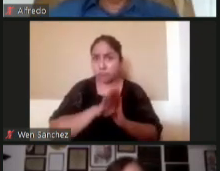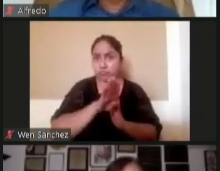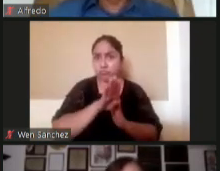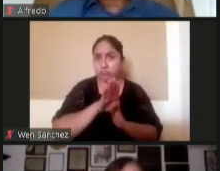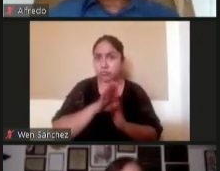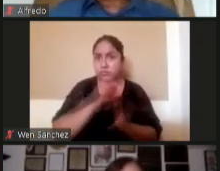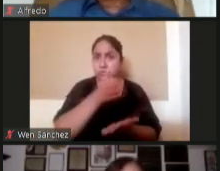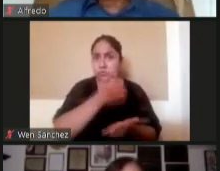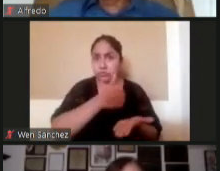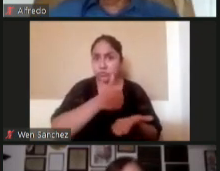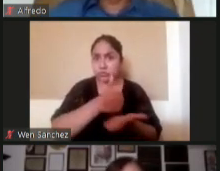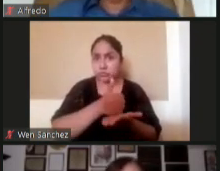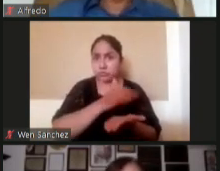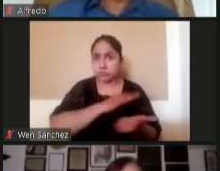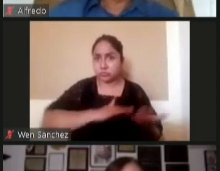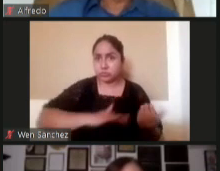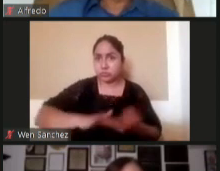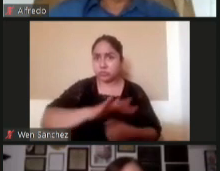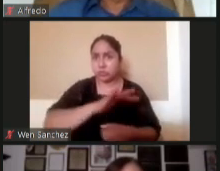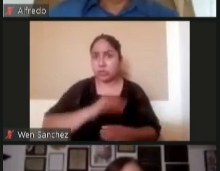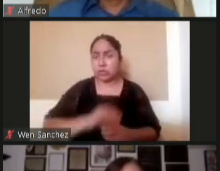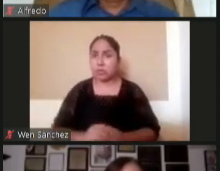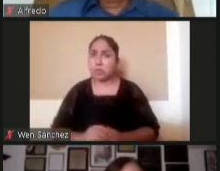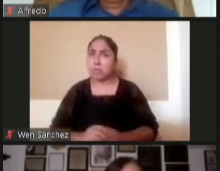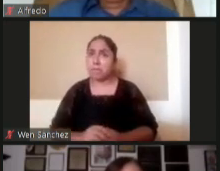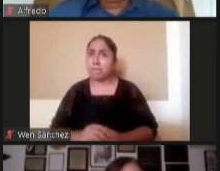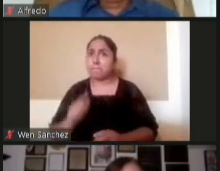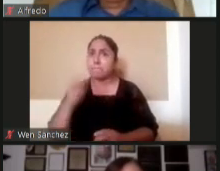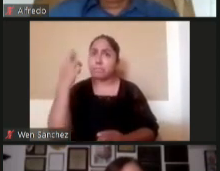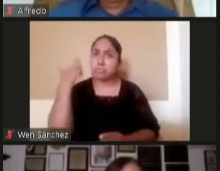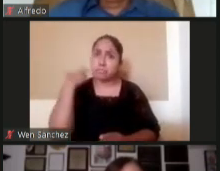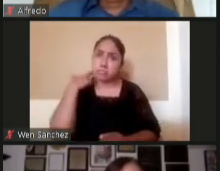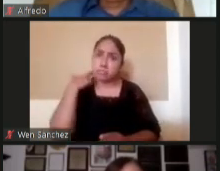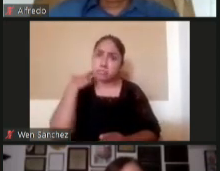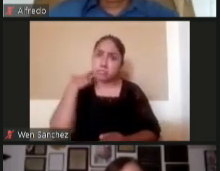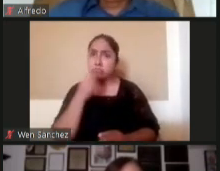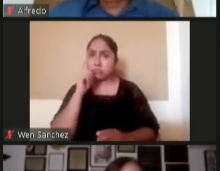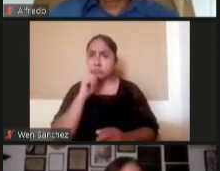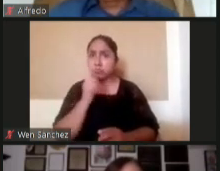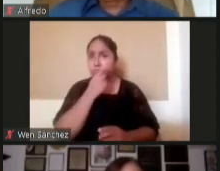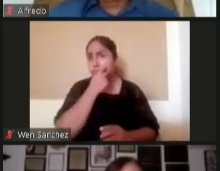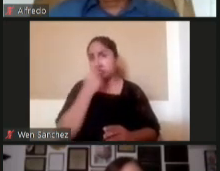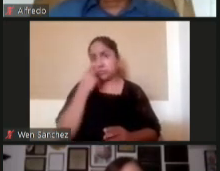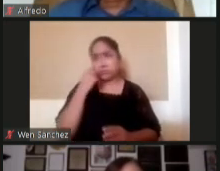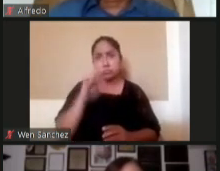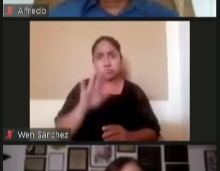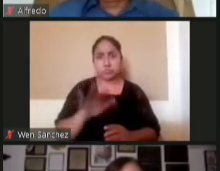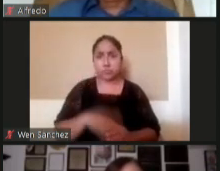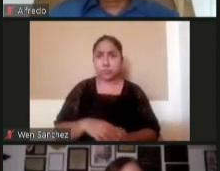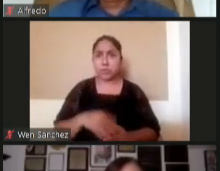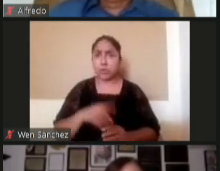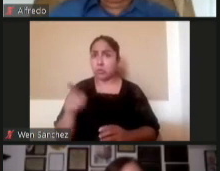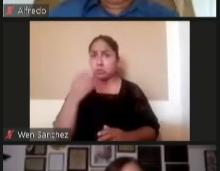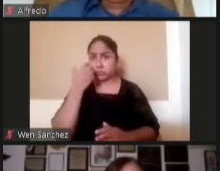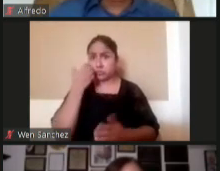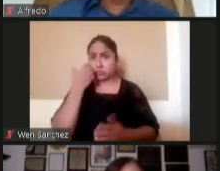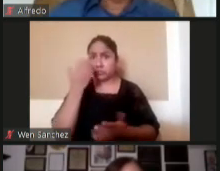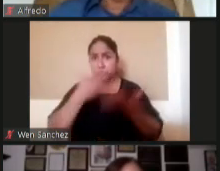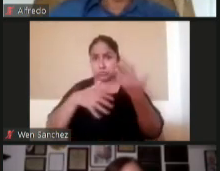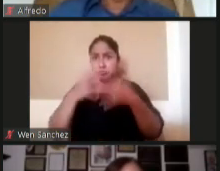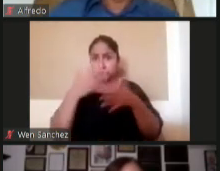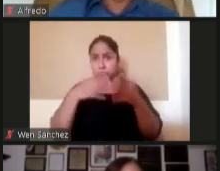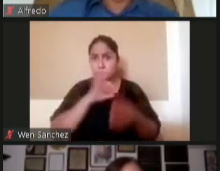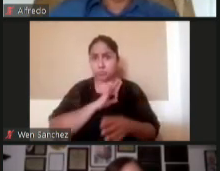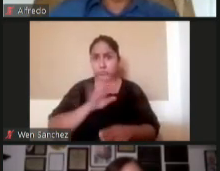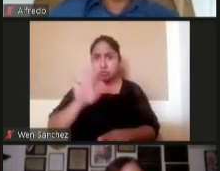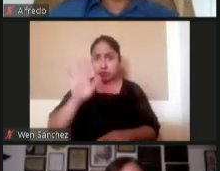secretario. Señores regidores, se pone a su consideración este punto de acuerdo. Si alguien desea hacer uso de la palabra, a favor de manifestarlo levantando la mano. Regidor Ubaldo Solís, lo